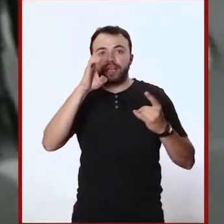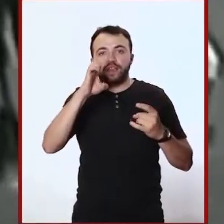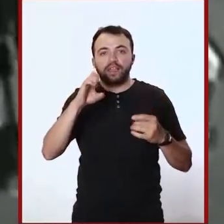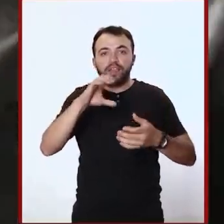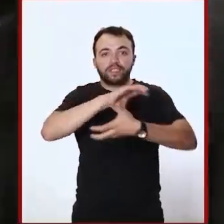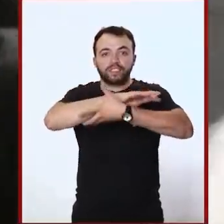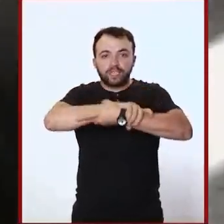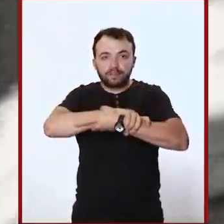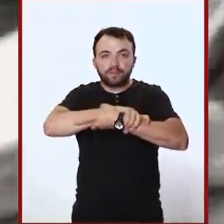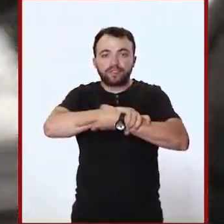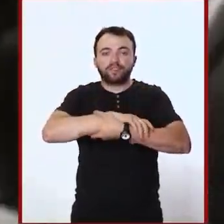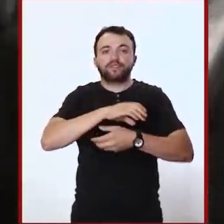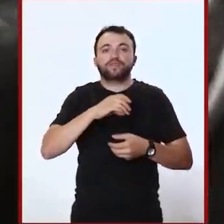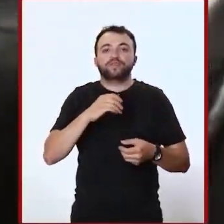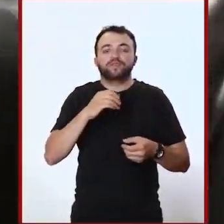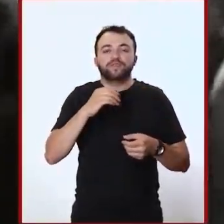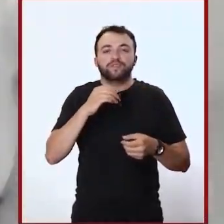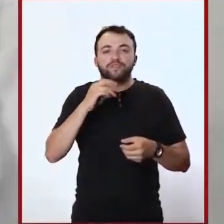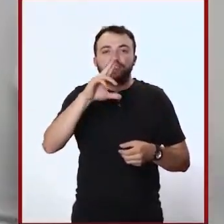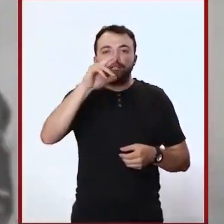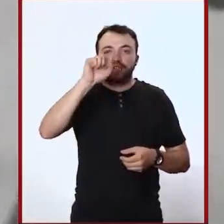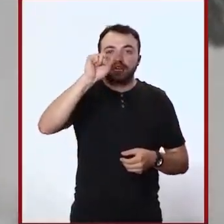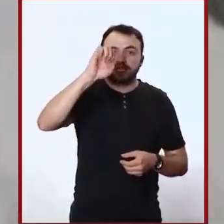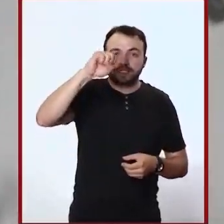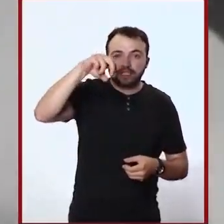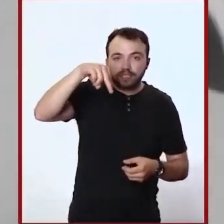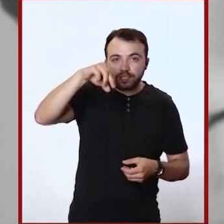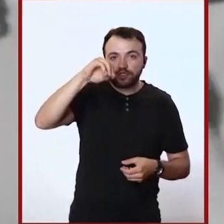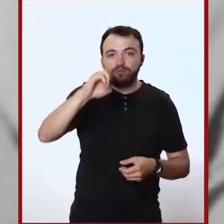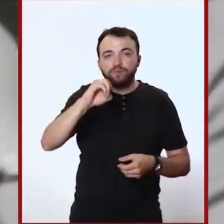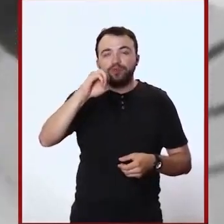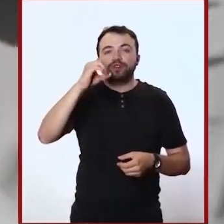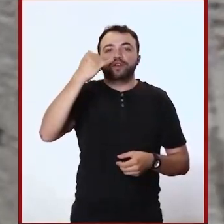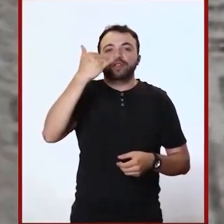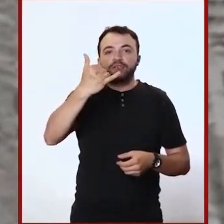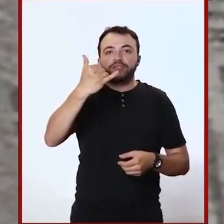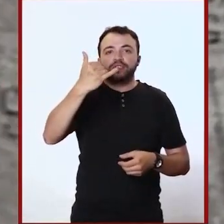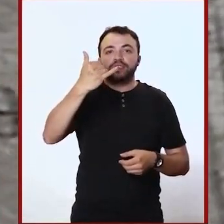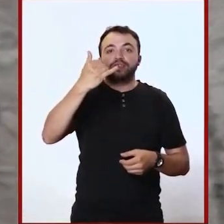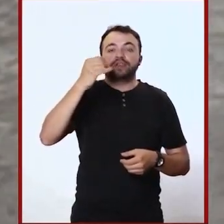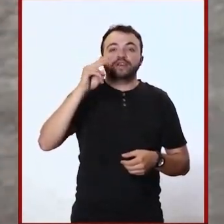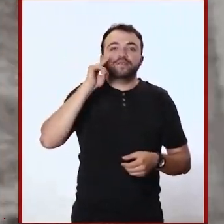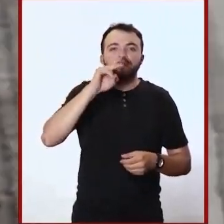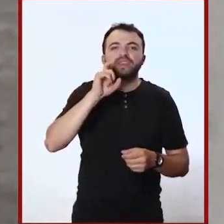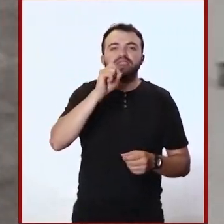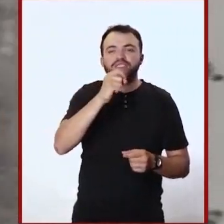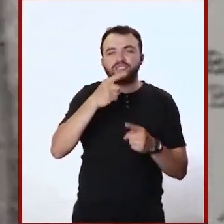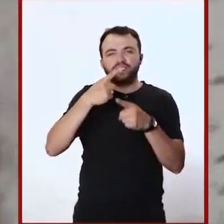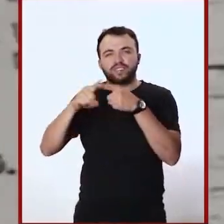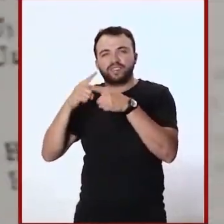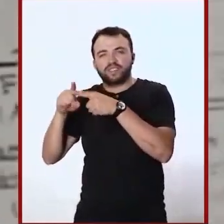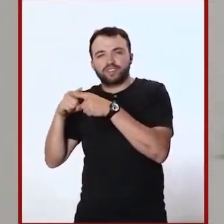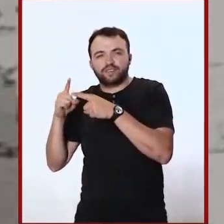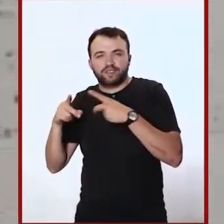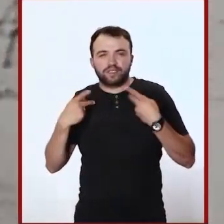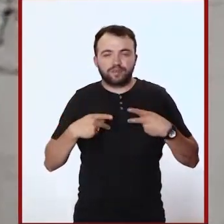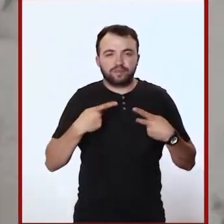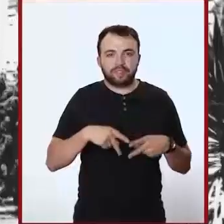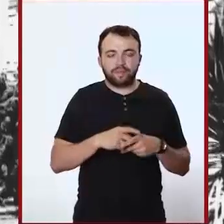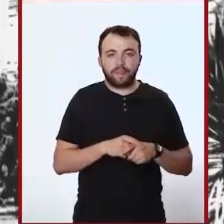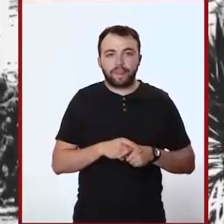discriminación. Hoy con el tema Apartheid, Nelson Mandela, la esperanza, el compromiso. Ya hacía